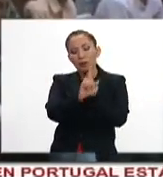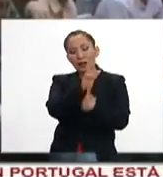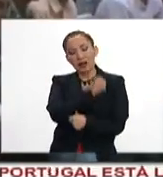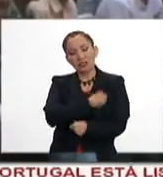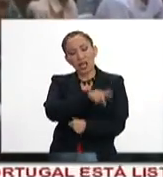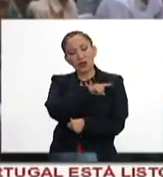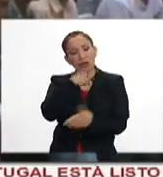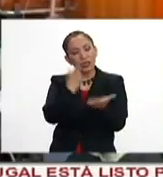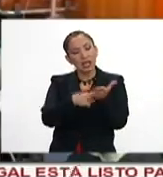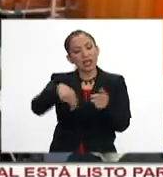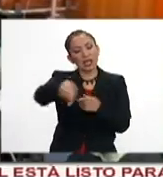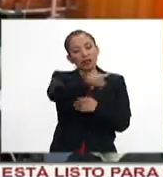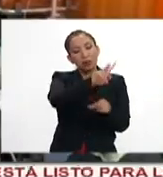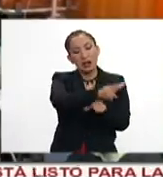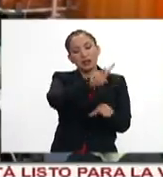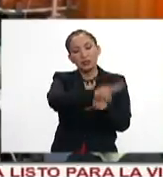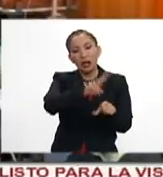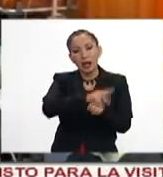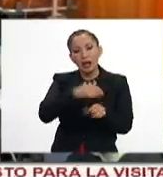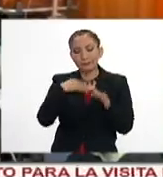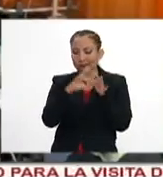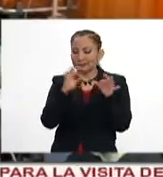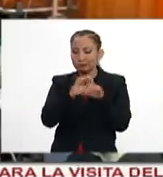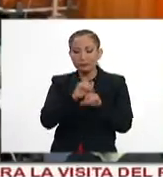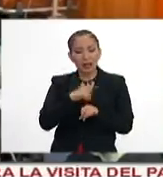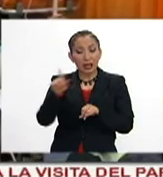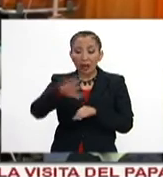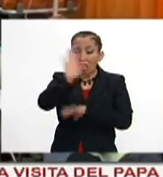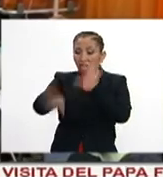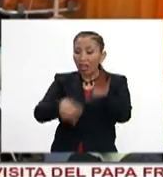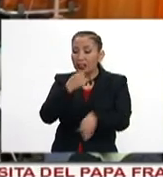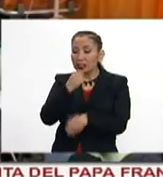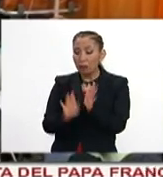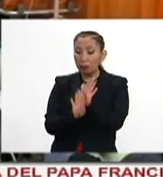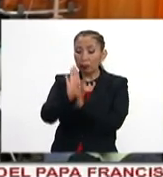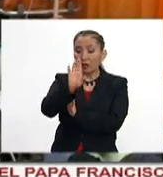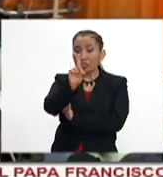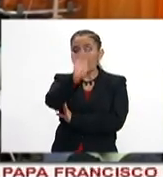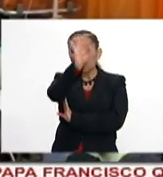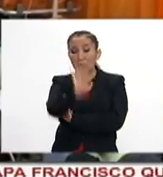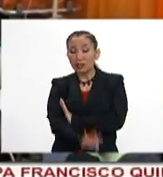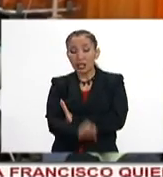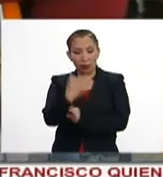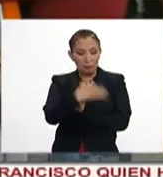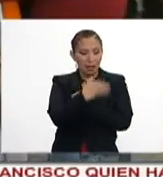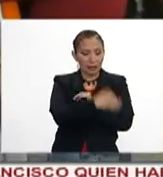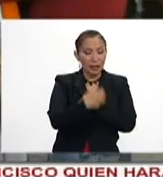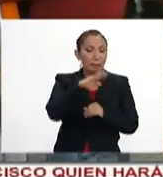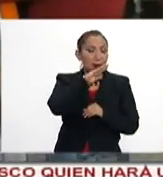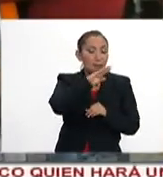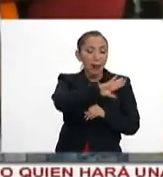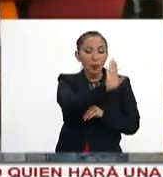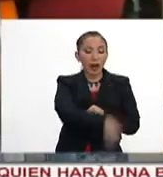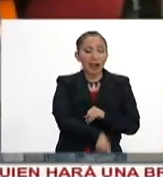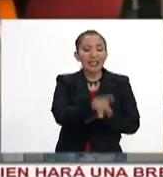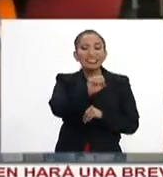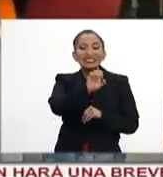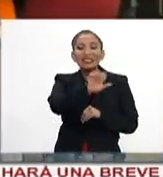sanitaria que se vive en el país. En él se detalla que la mortalidad infantil creció 30%, mientras que la materna lo